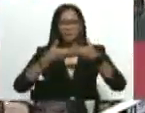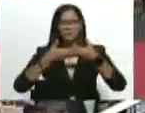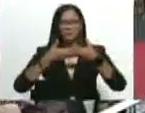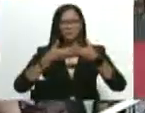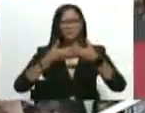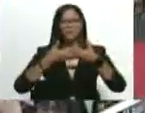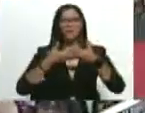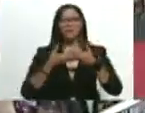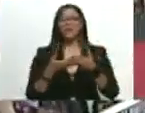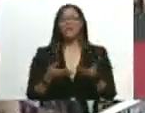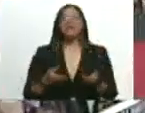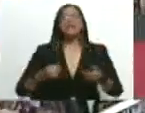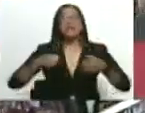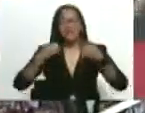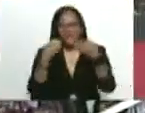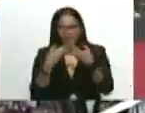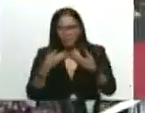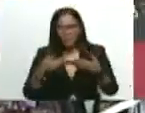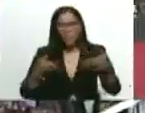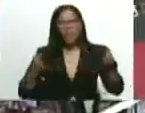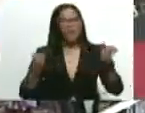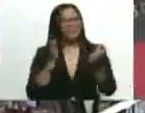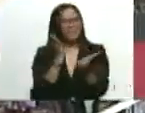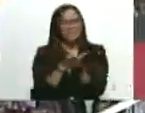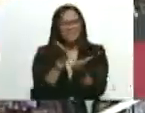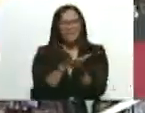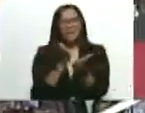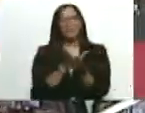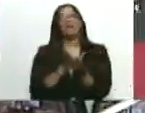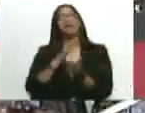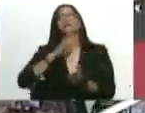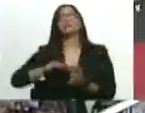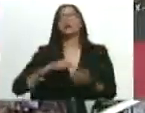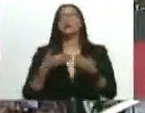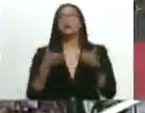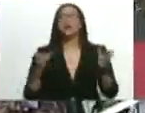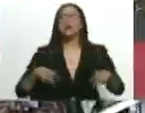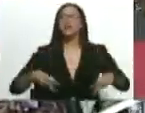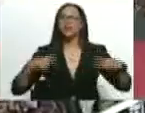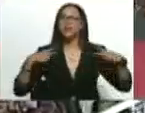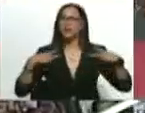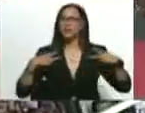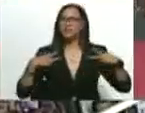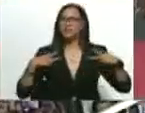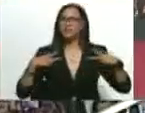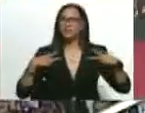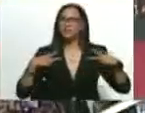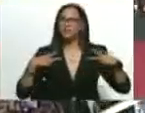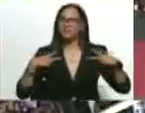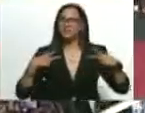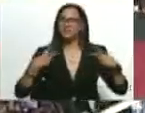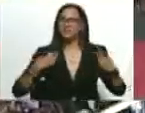la linda puerta que siempre ha estado abierta la vida